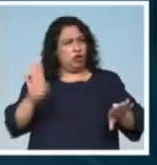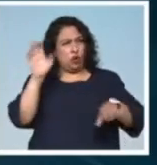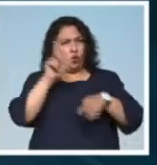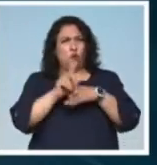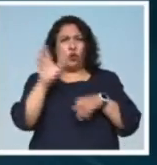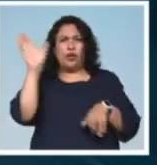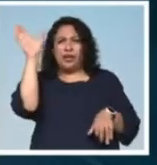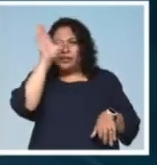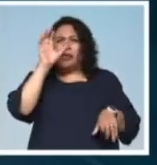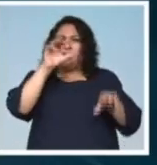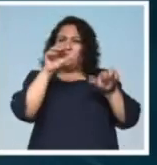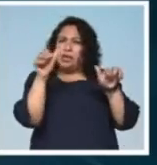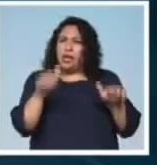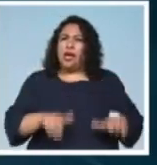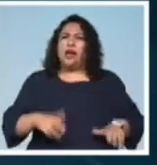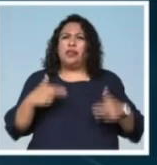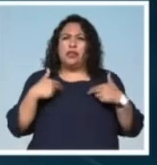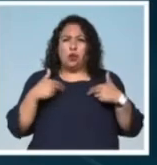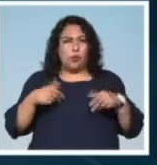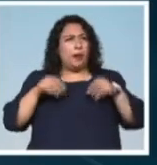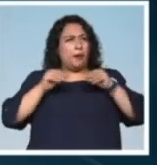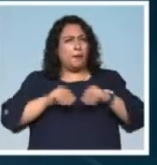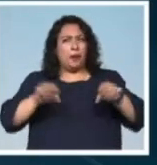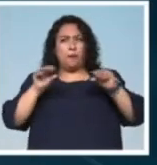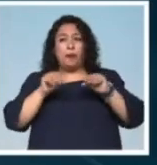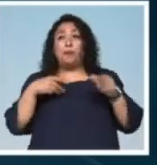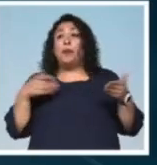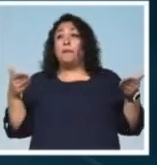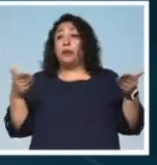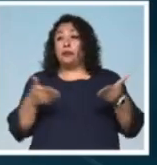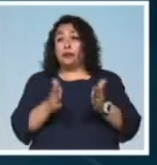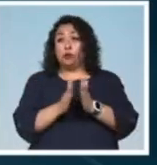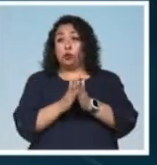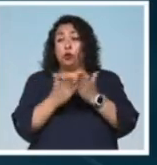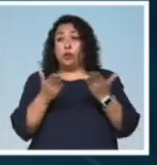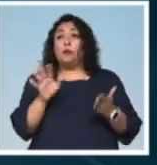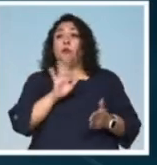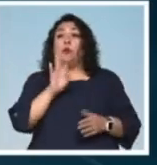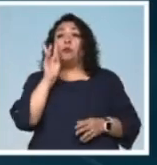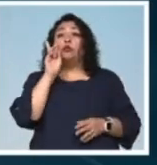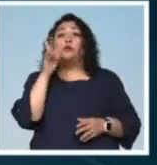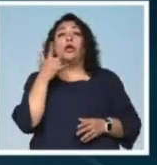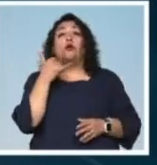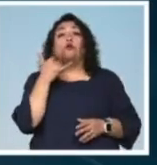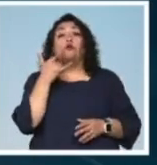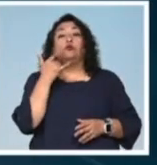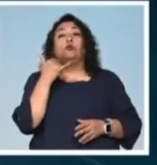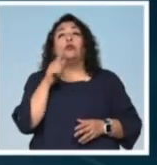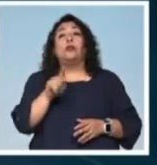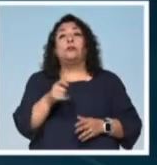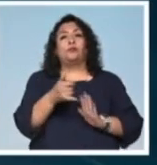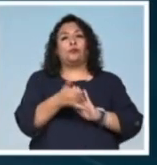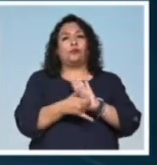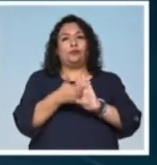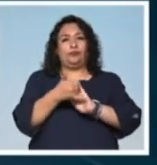cultura científica, artística y humanista. La presentación del libro está disponible para su consulta en el canal